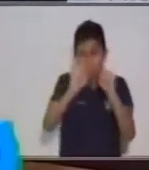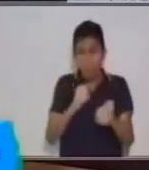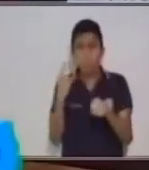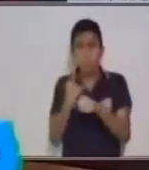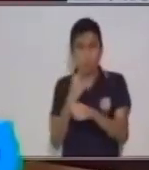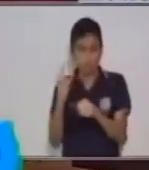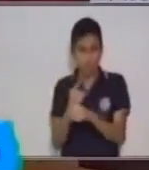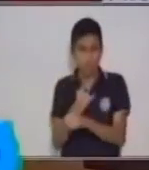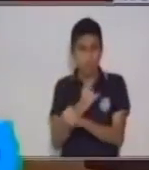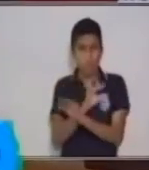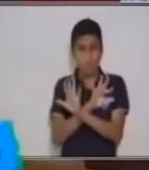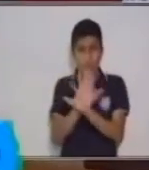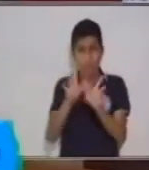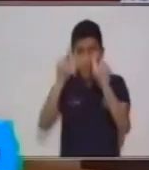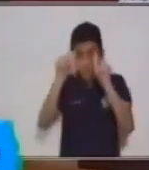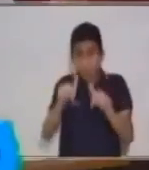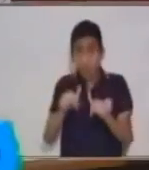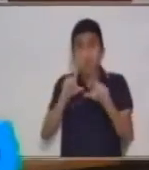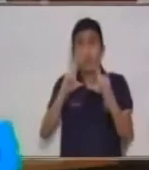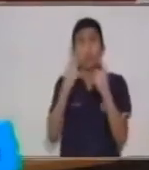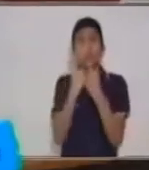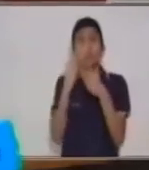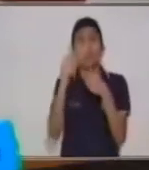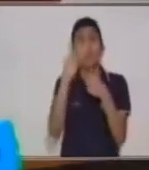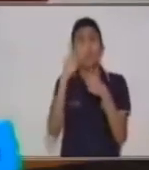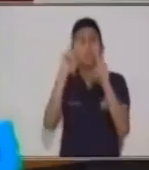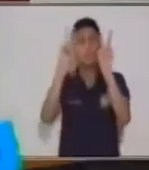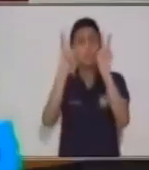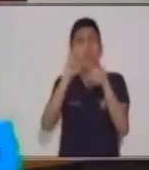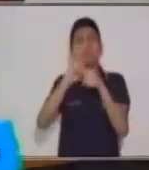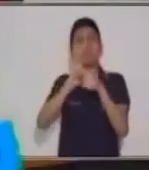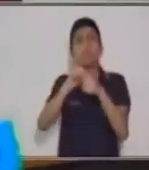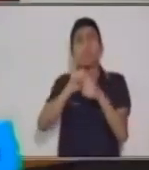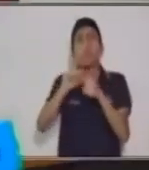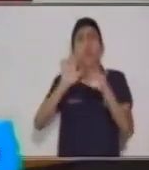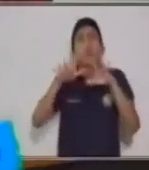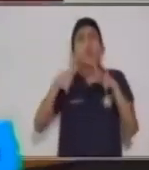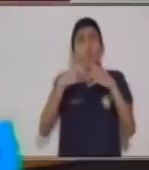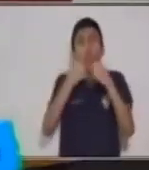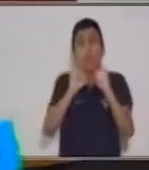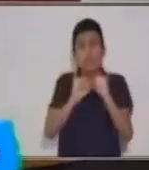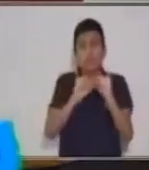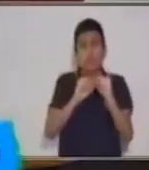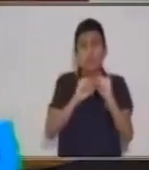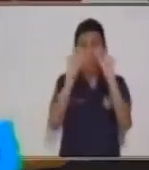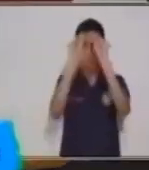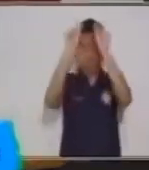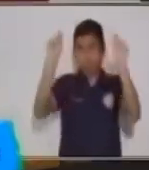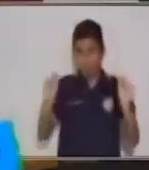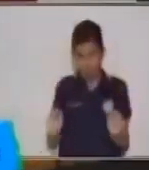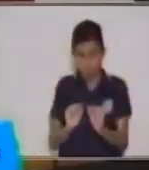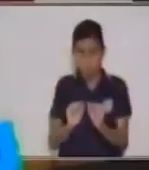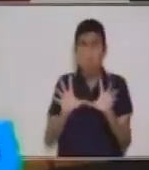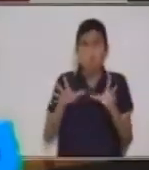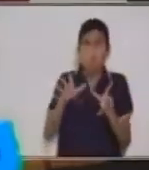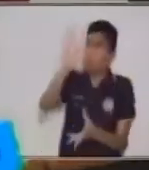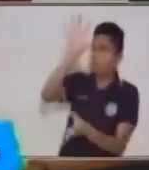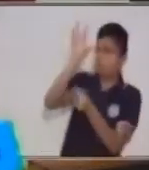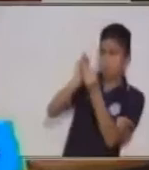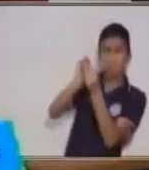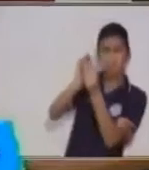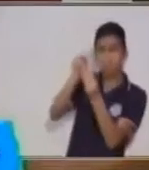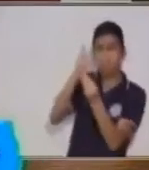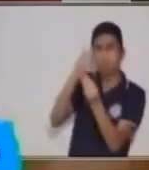utilizar. En esta clase hemos visto el repaso de cómo lo graficamos en una tabla y cómo esos datos los